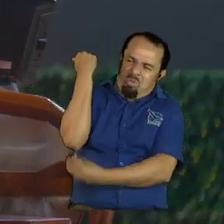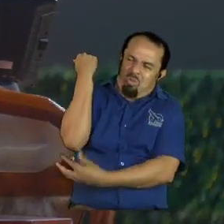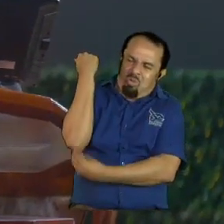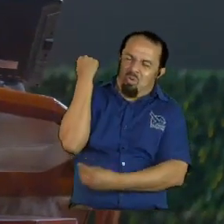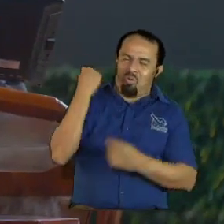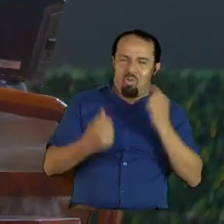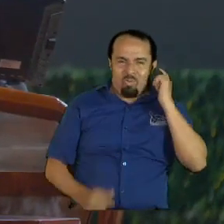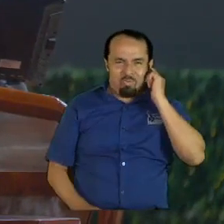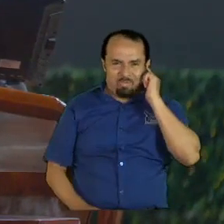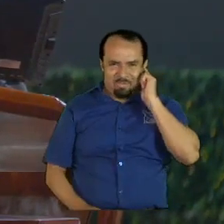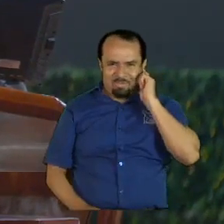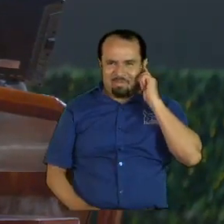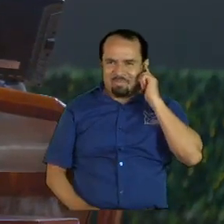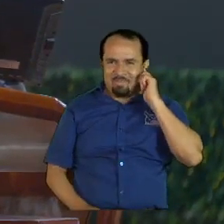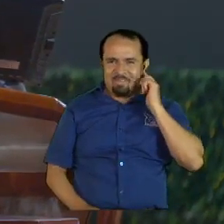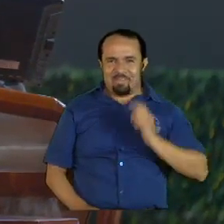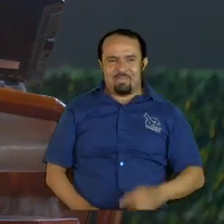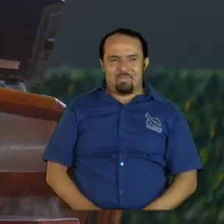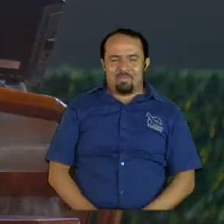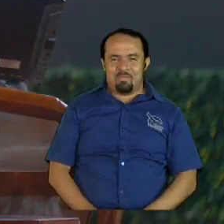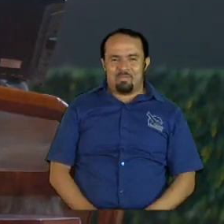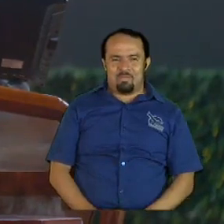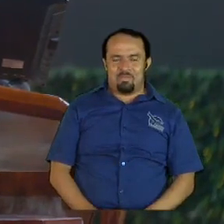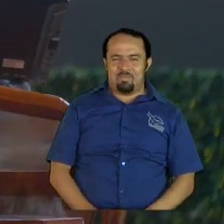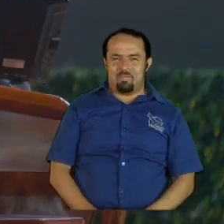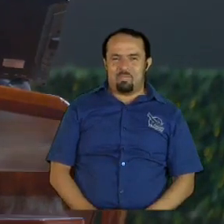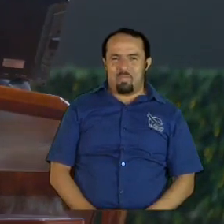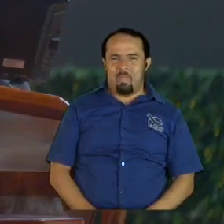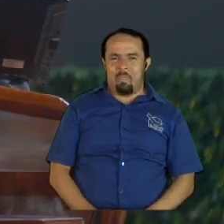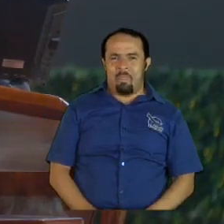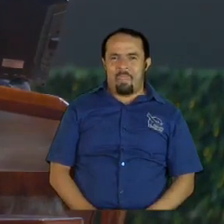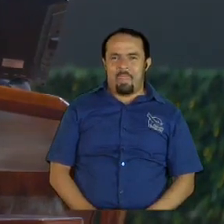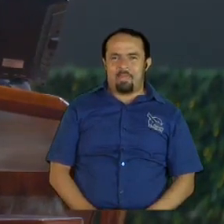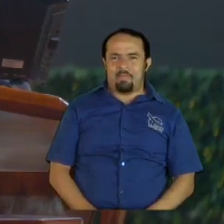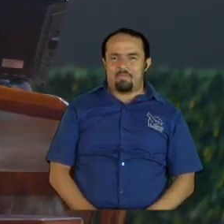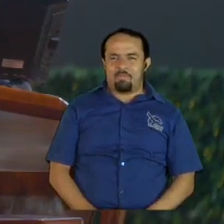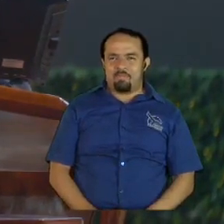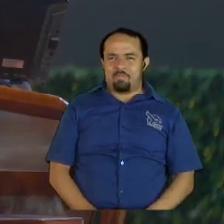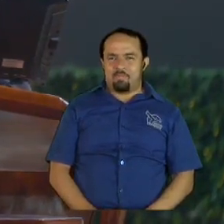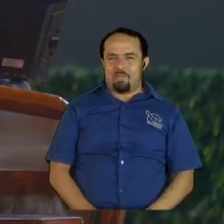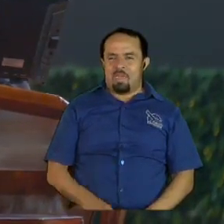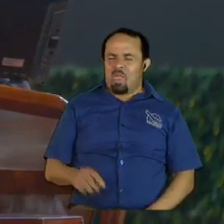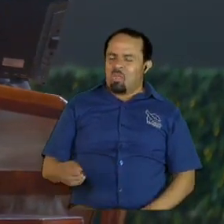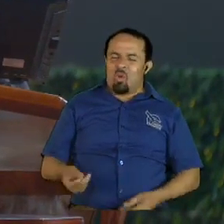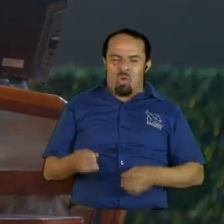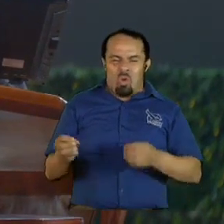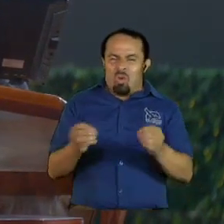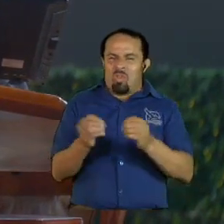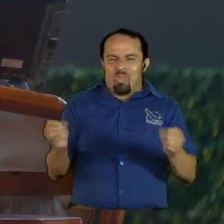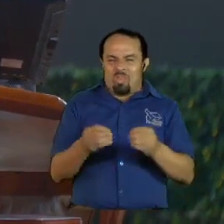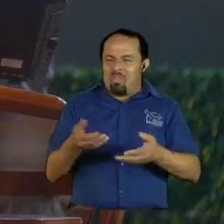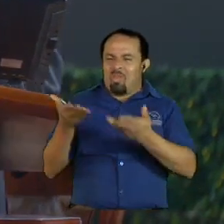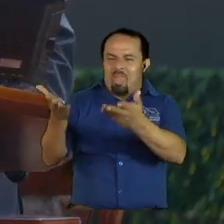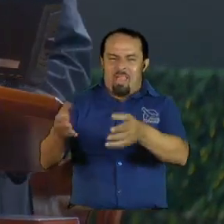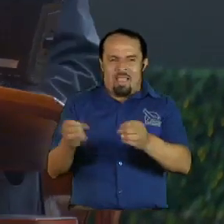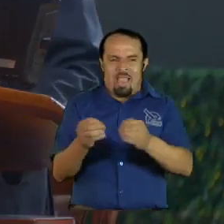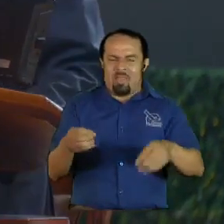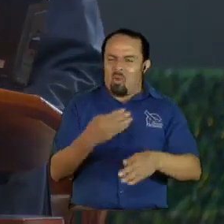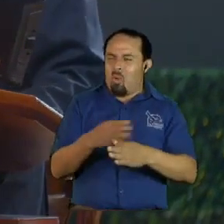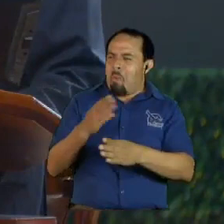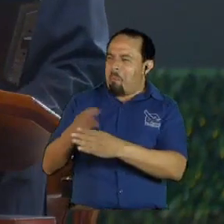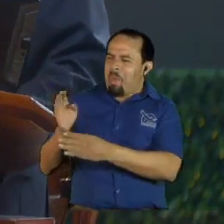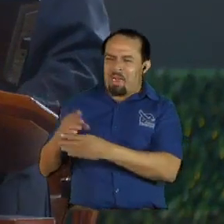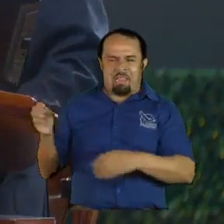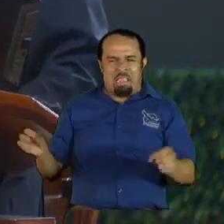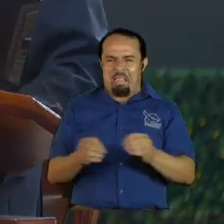que un trapecista, dice. No dispara ni en defensa propia. Bueno,